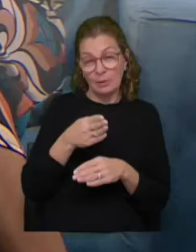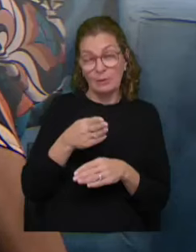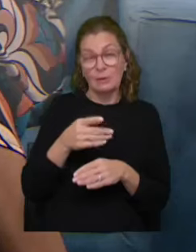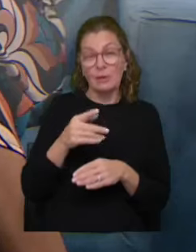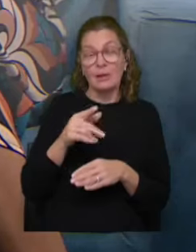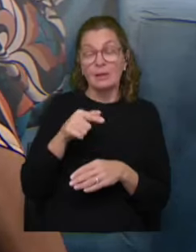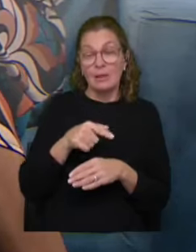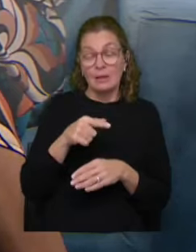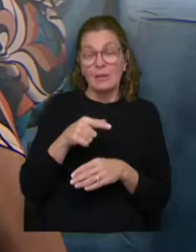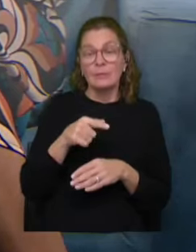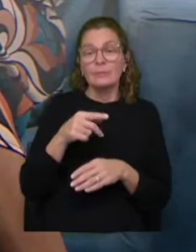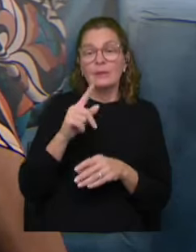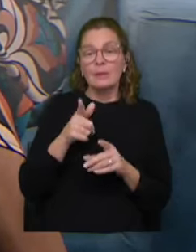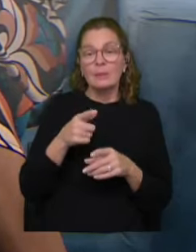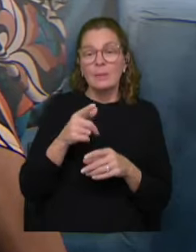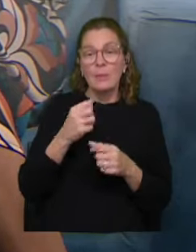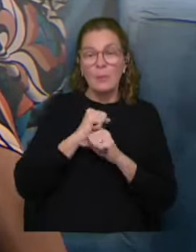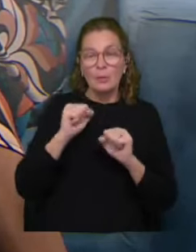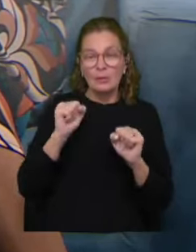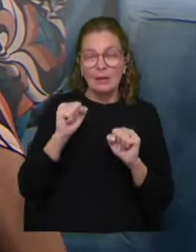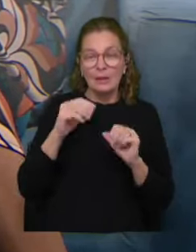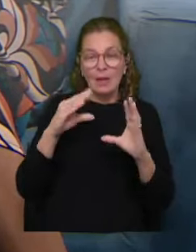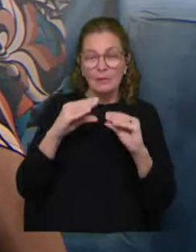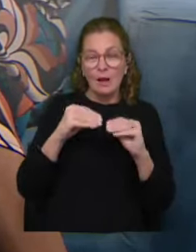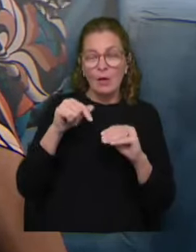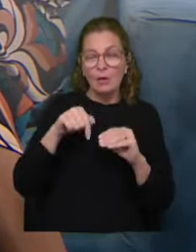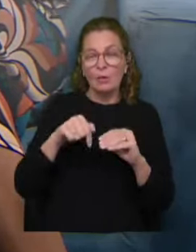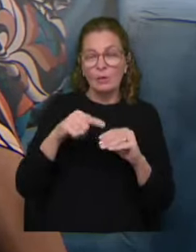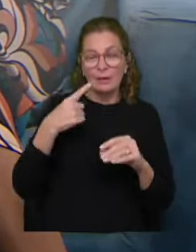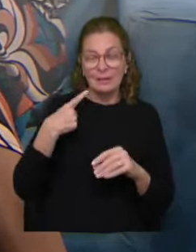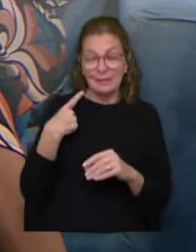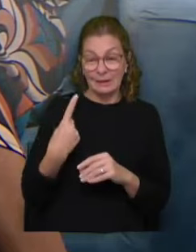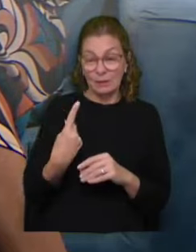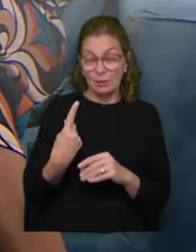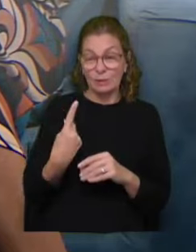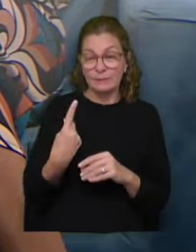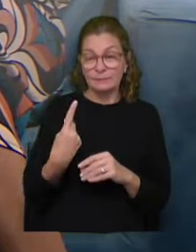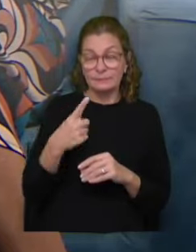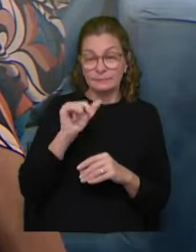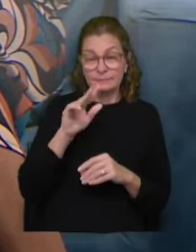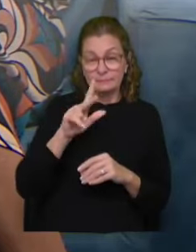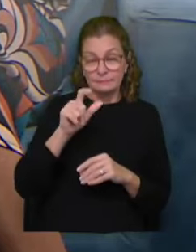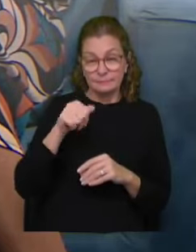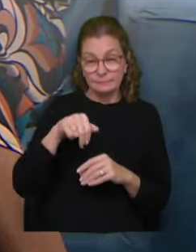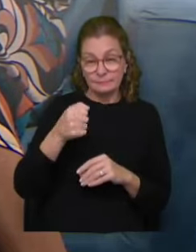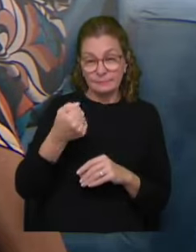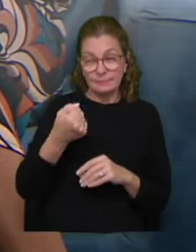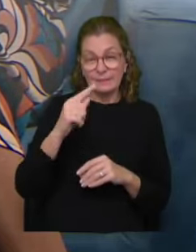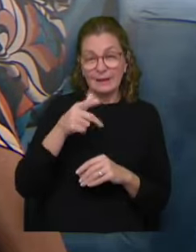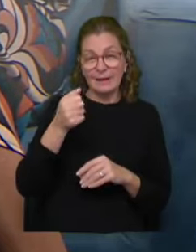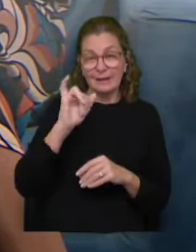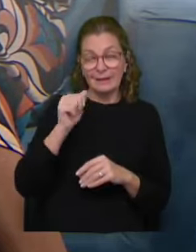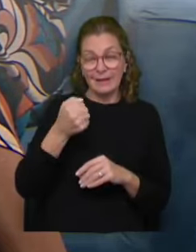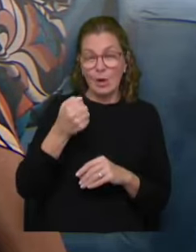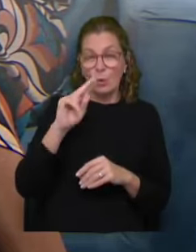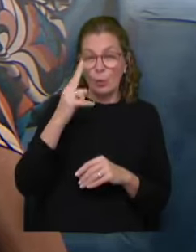Operación Cóndor. Y bueno, vamos a tener la posibilidad de charlar hoy con su directora, que es Liliana García Sosa, que es